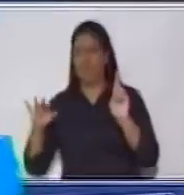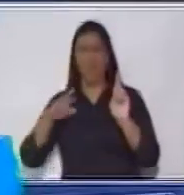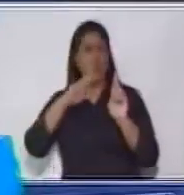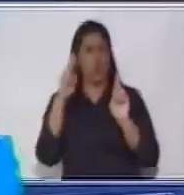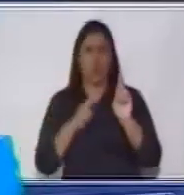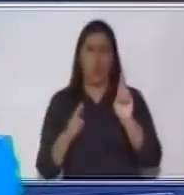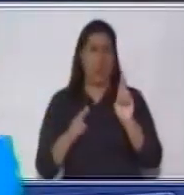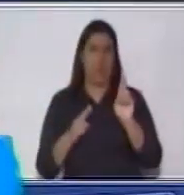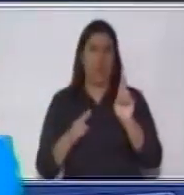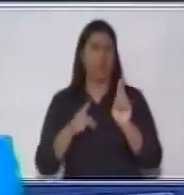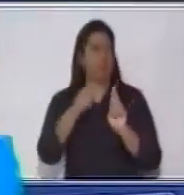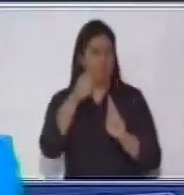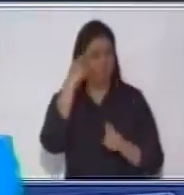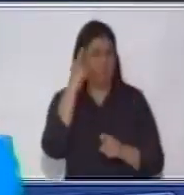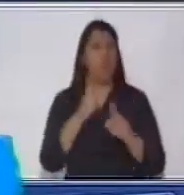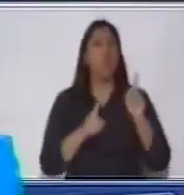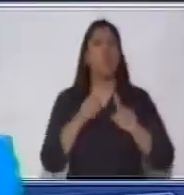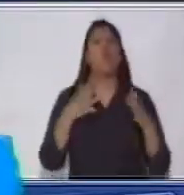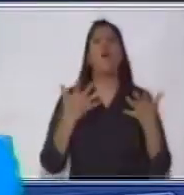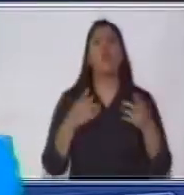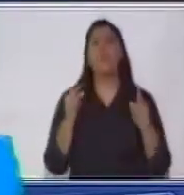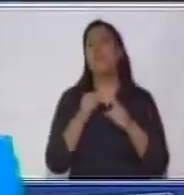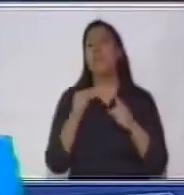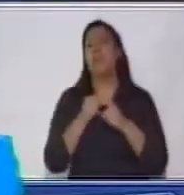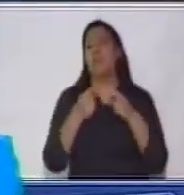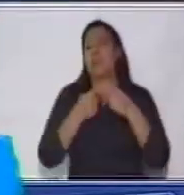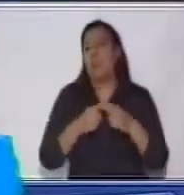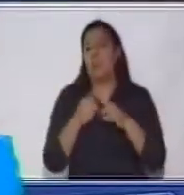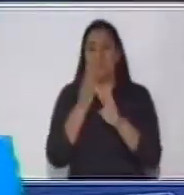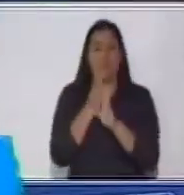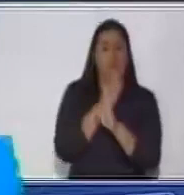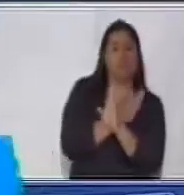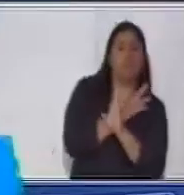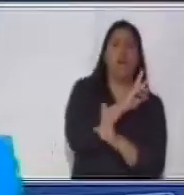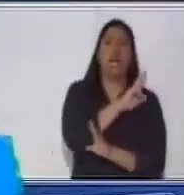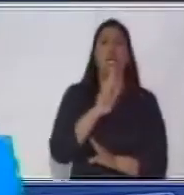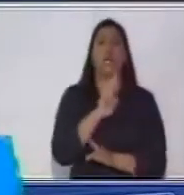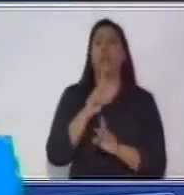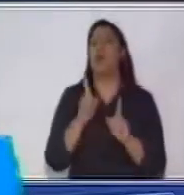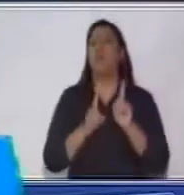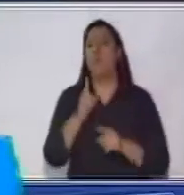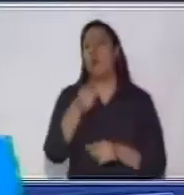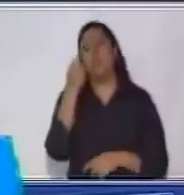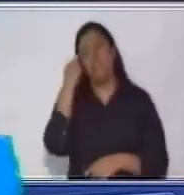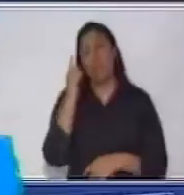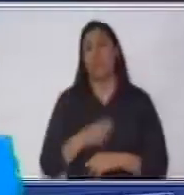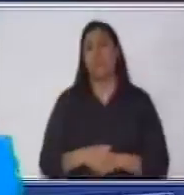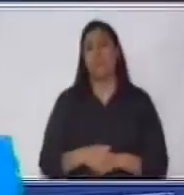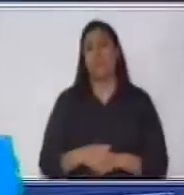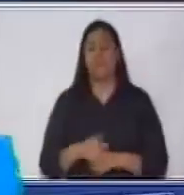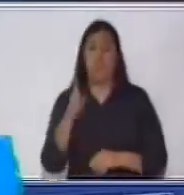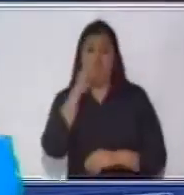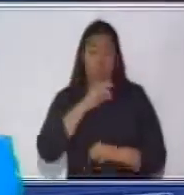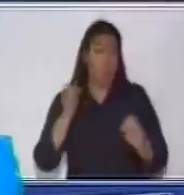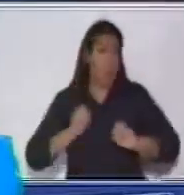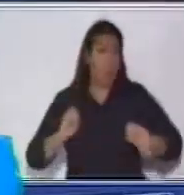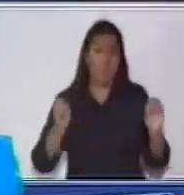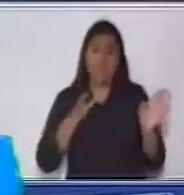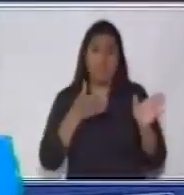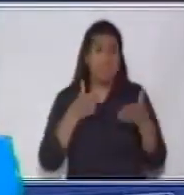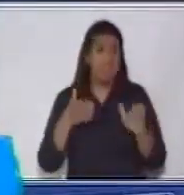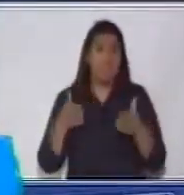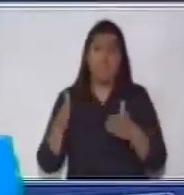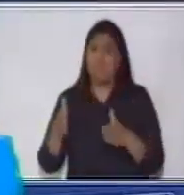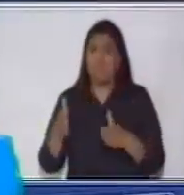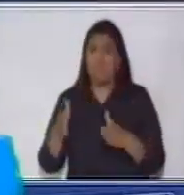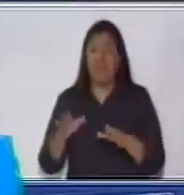que comience con doble R. Te darás cuenta que no hay ninguna palabra que empiece con doble R. Entonces, en cuanto a mayúsculas, con este